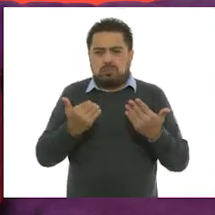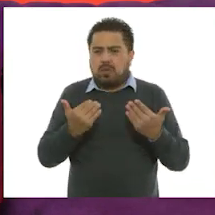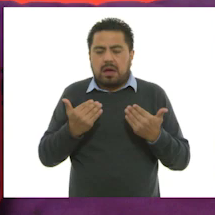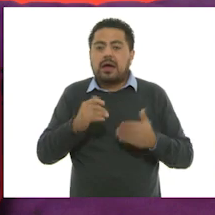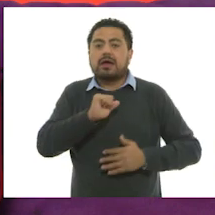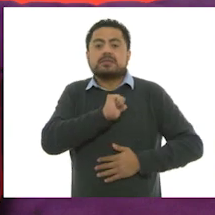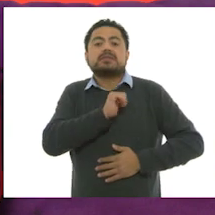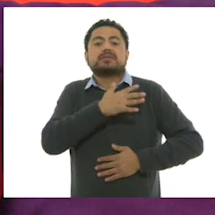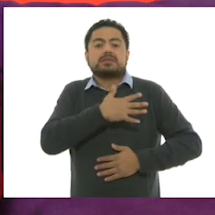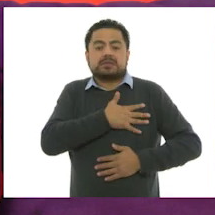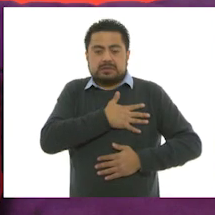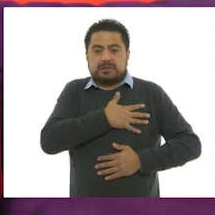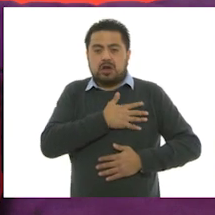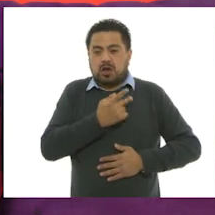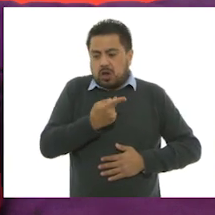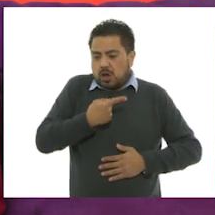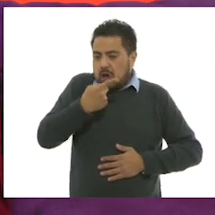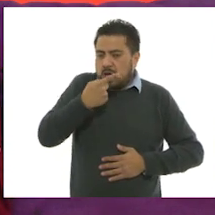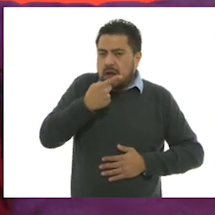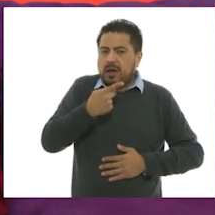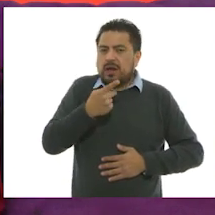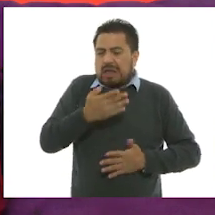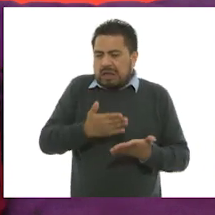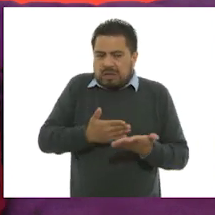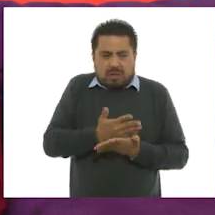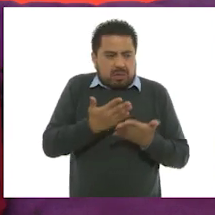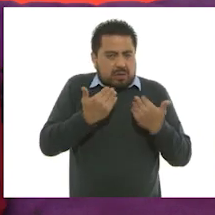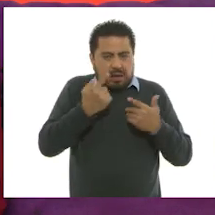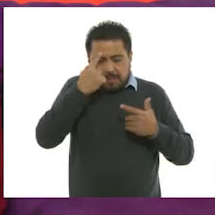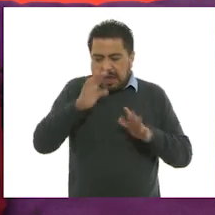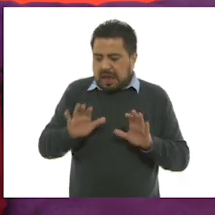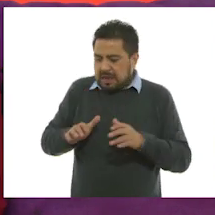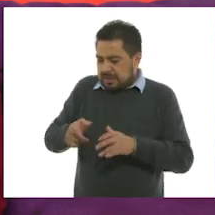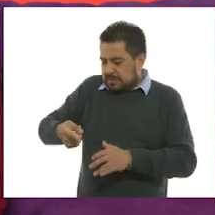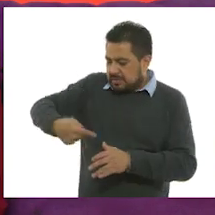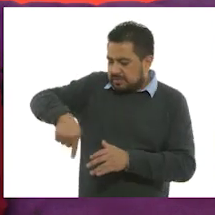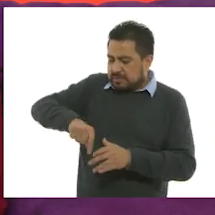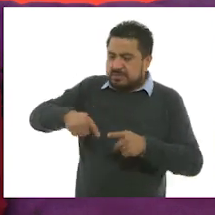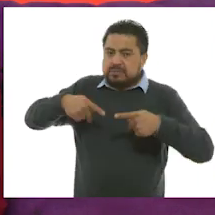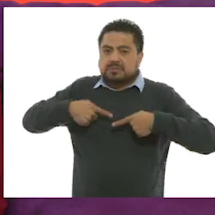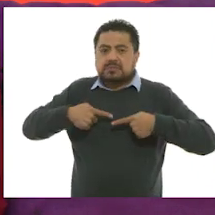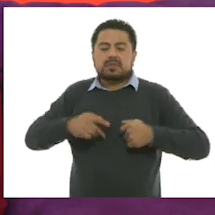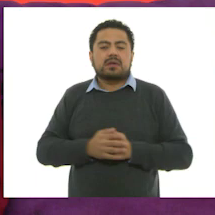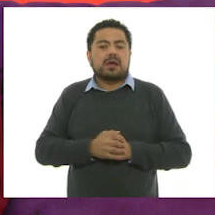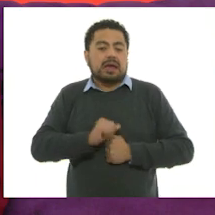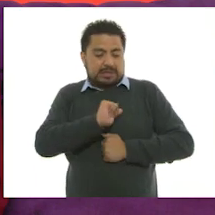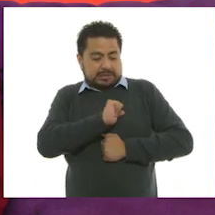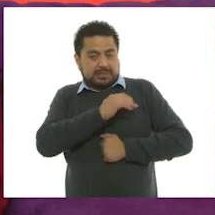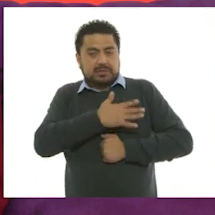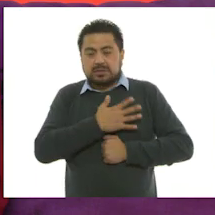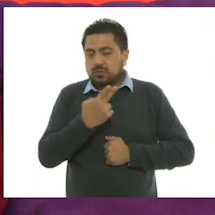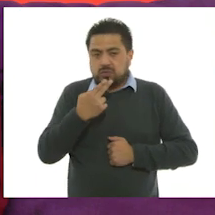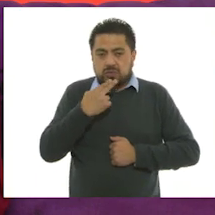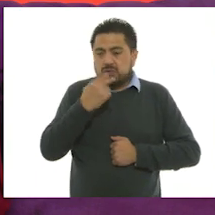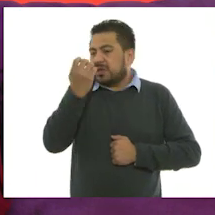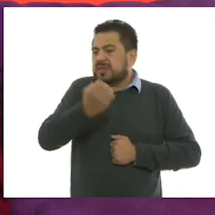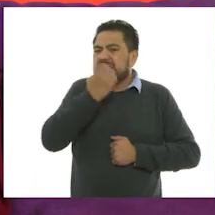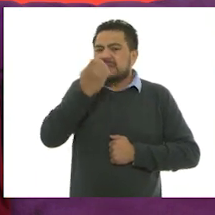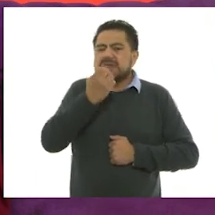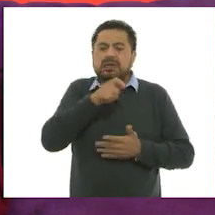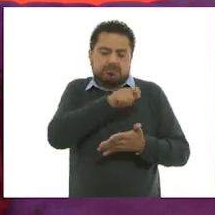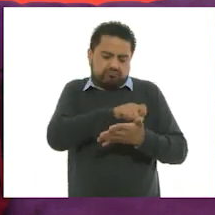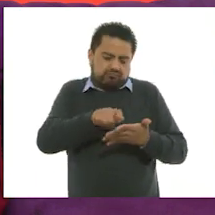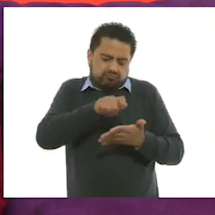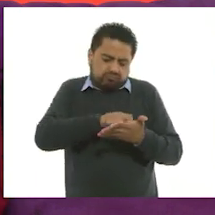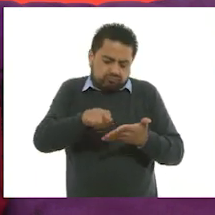el español, en su modalidad oral, es inaccesible para esta población. La modalidad del español que se utiliza en la escuela es la